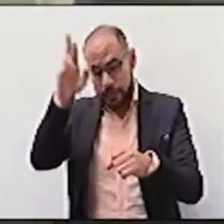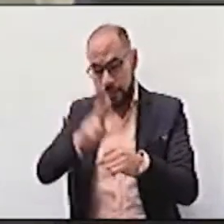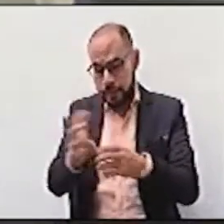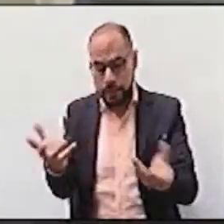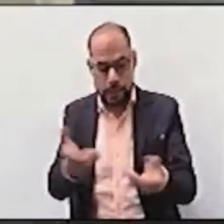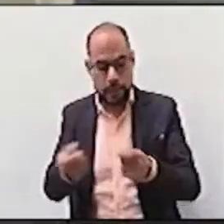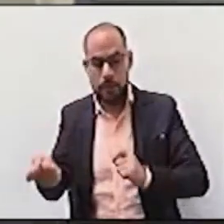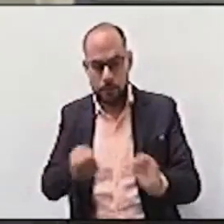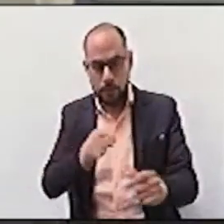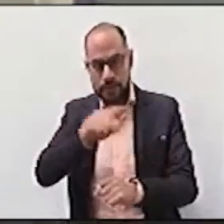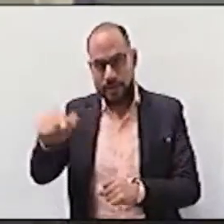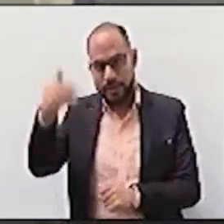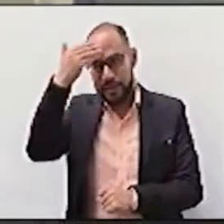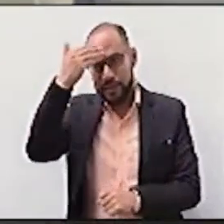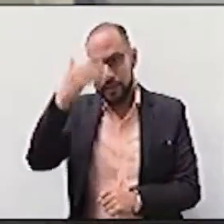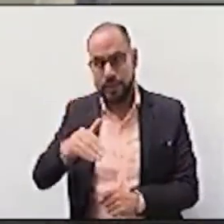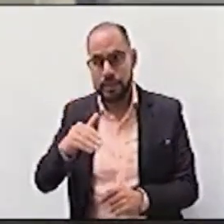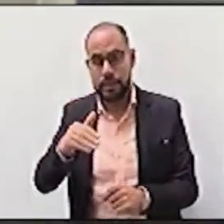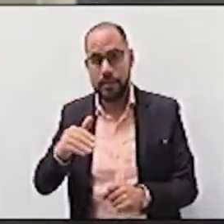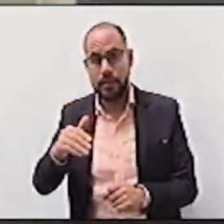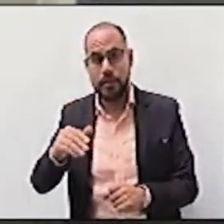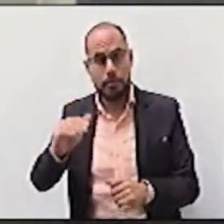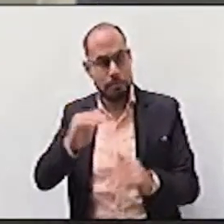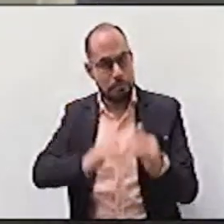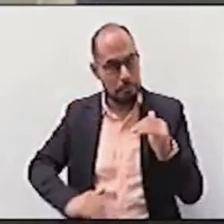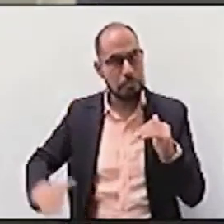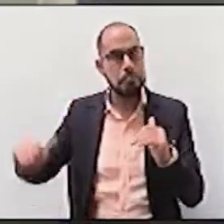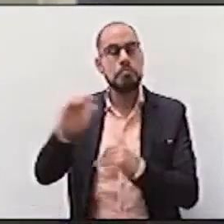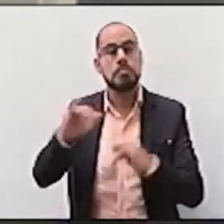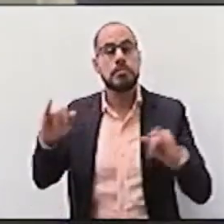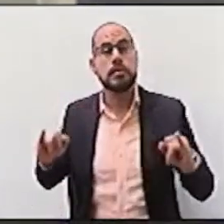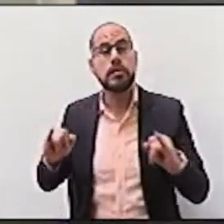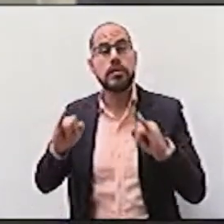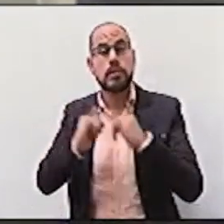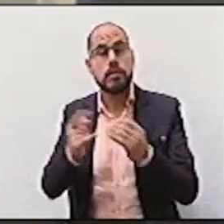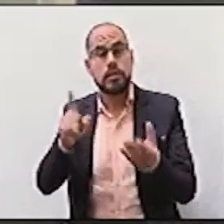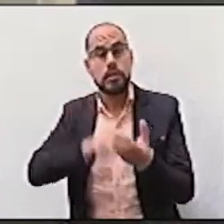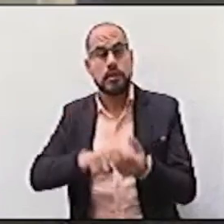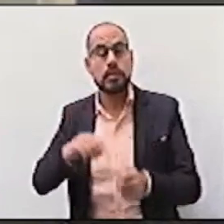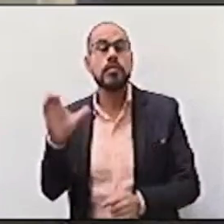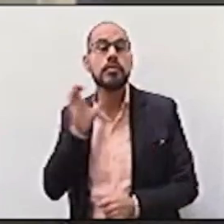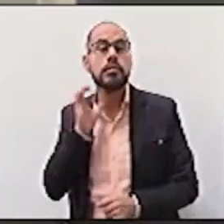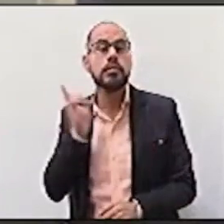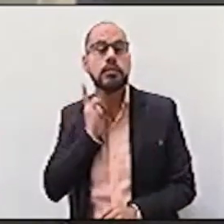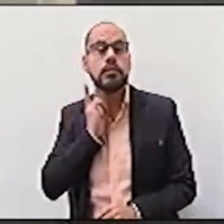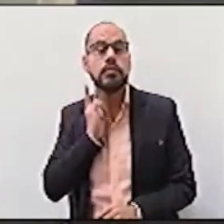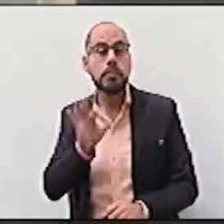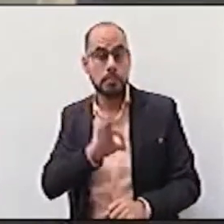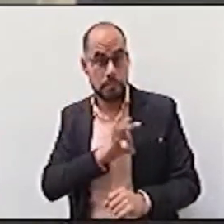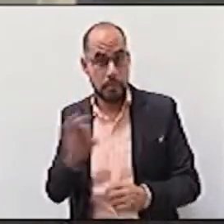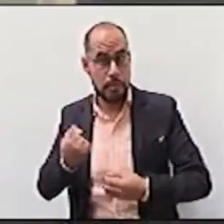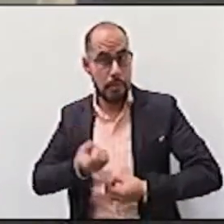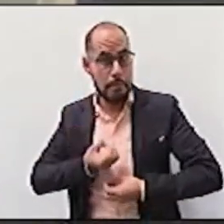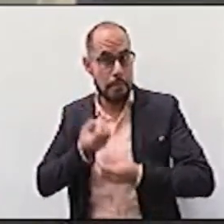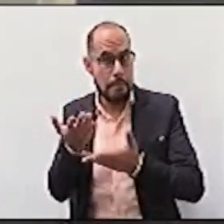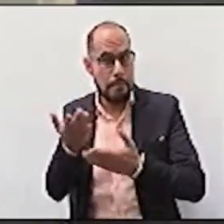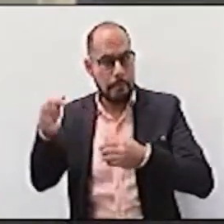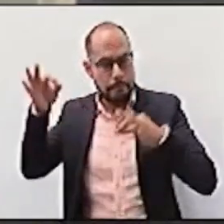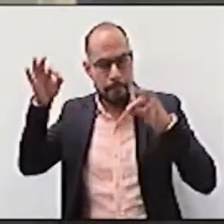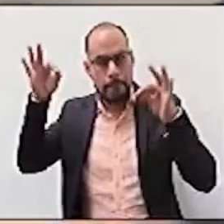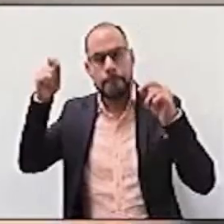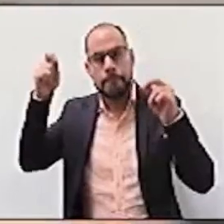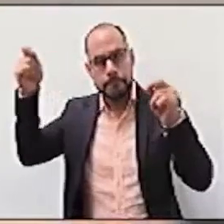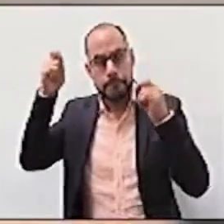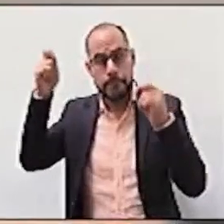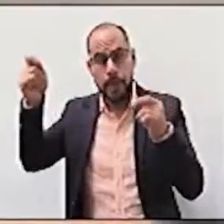es, ustedes lo saben, nuestra máxima institución dentro del Pleno, y que se puedan manifestar. Pido respeto